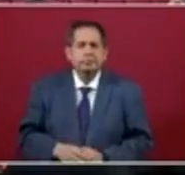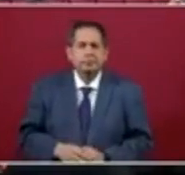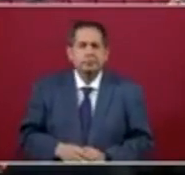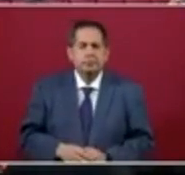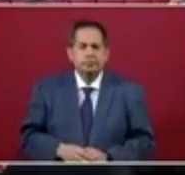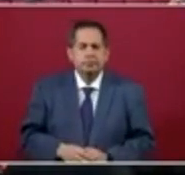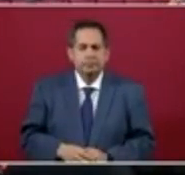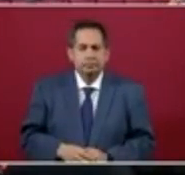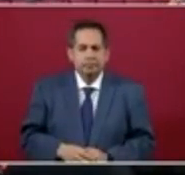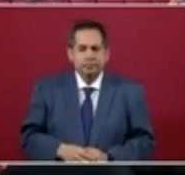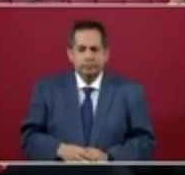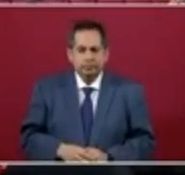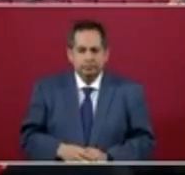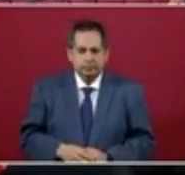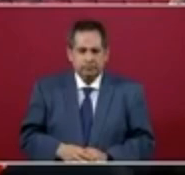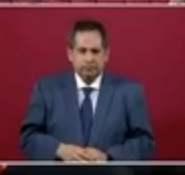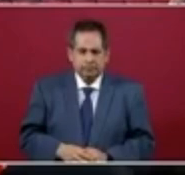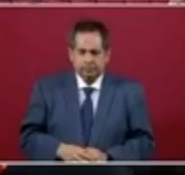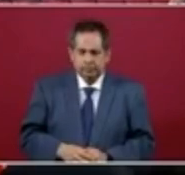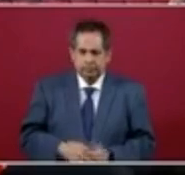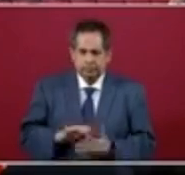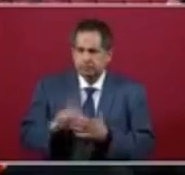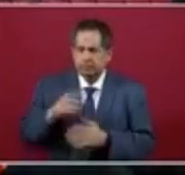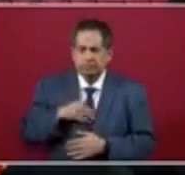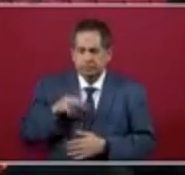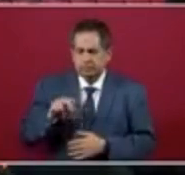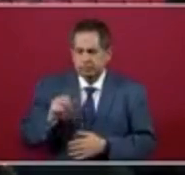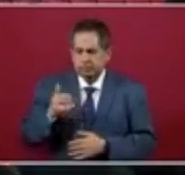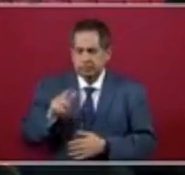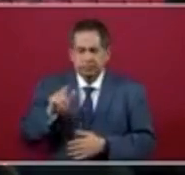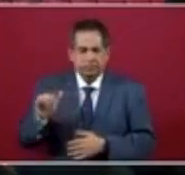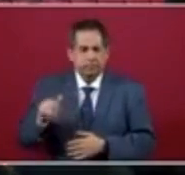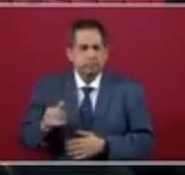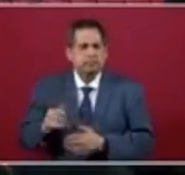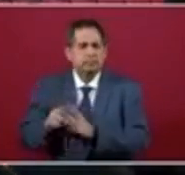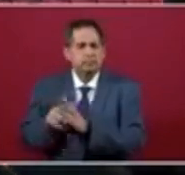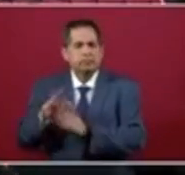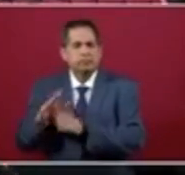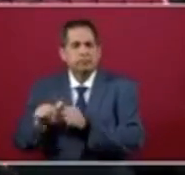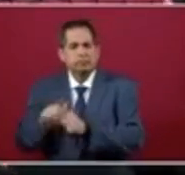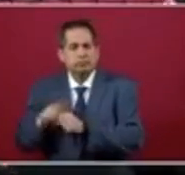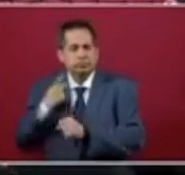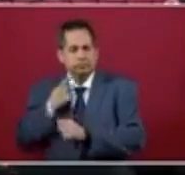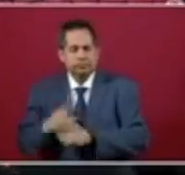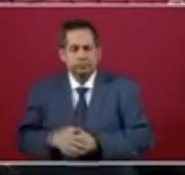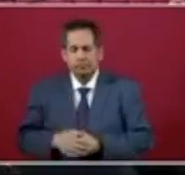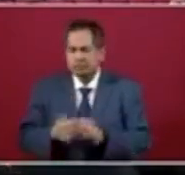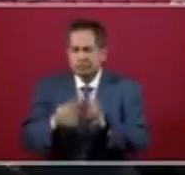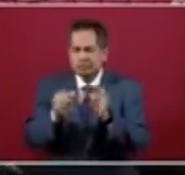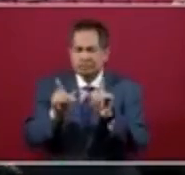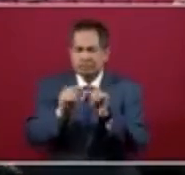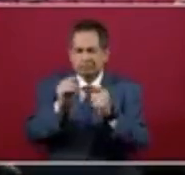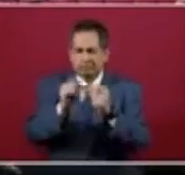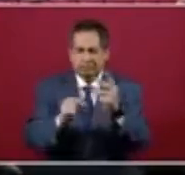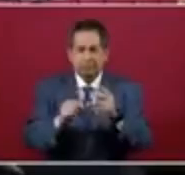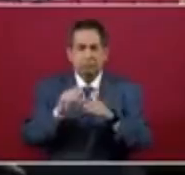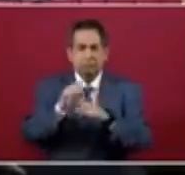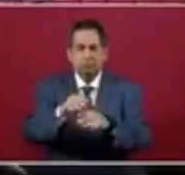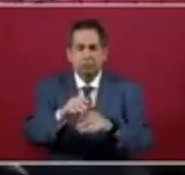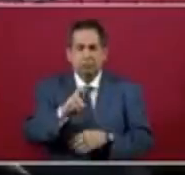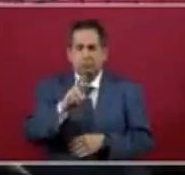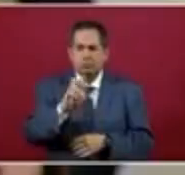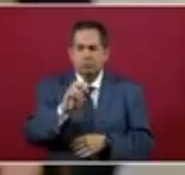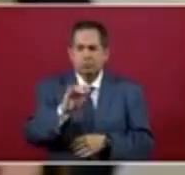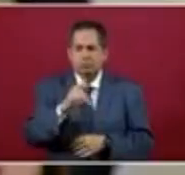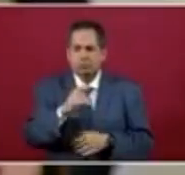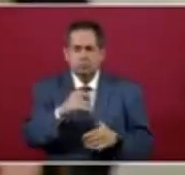Sí. Gracias. Nayeli Roldán, de Animal Político. Presidente, nada más unas precisiones respecto al tema de refugios. ¿Ya no